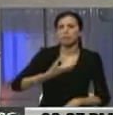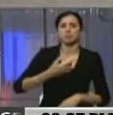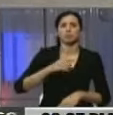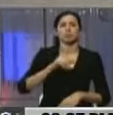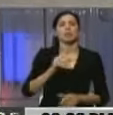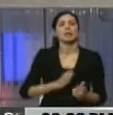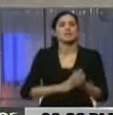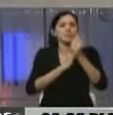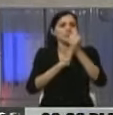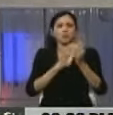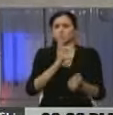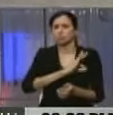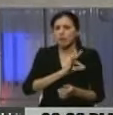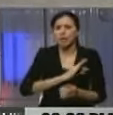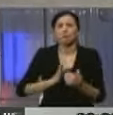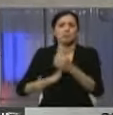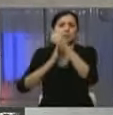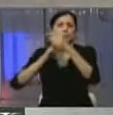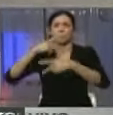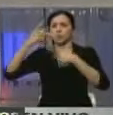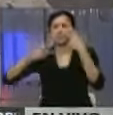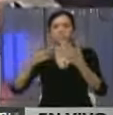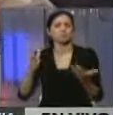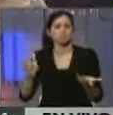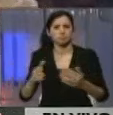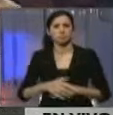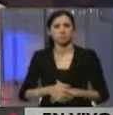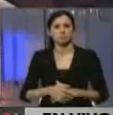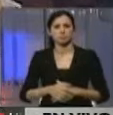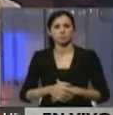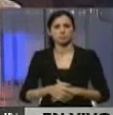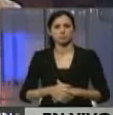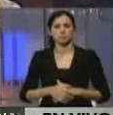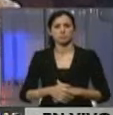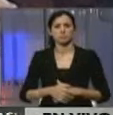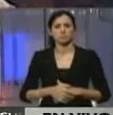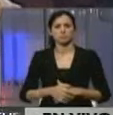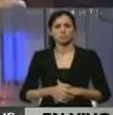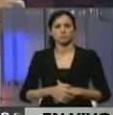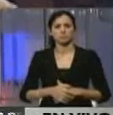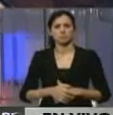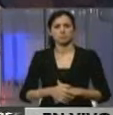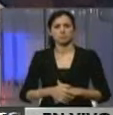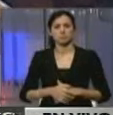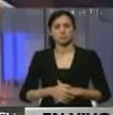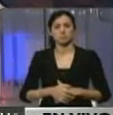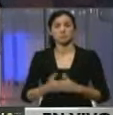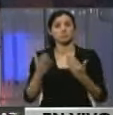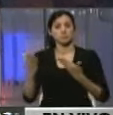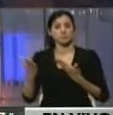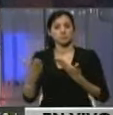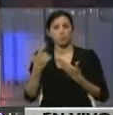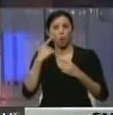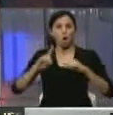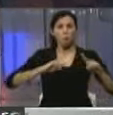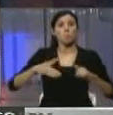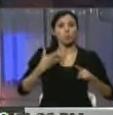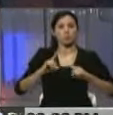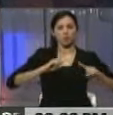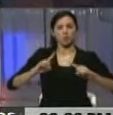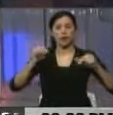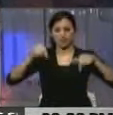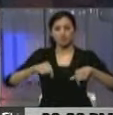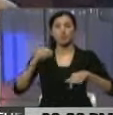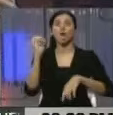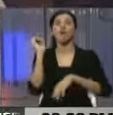los alcaldes, líderes sociales, y bueno, podemos coordinar al detalle. Por esta vía hay muchas otras vías